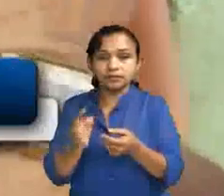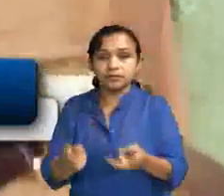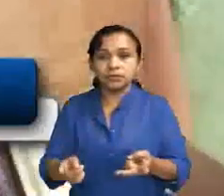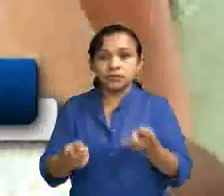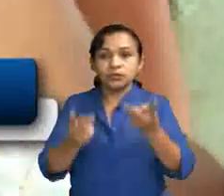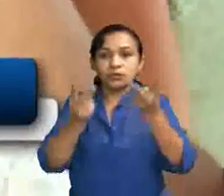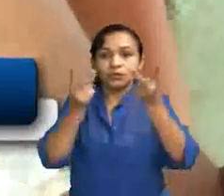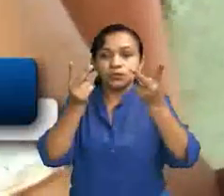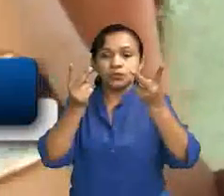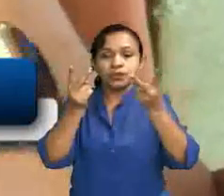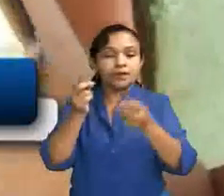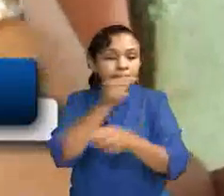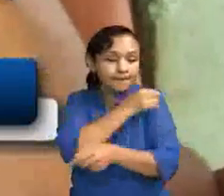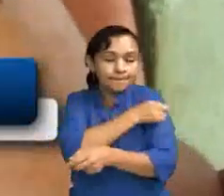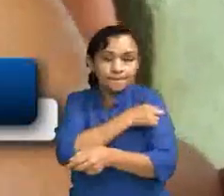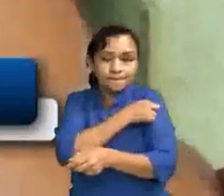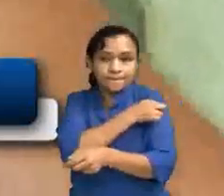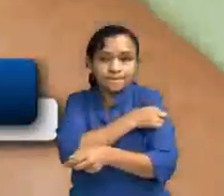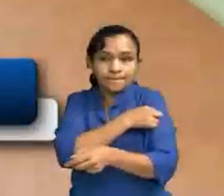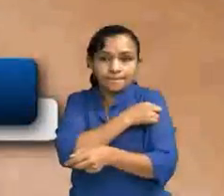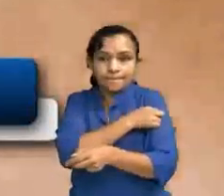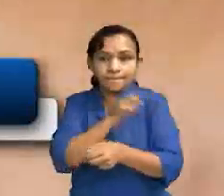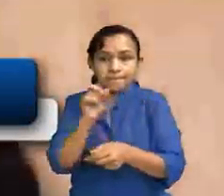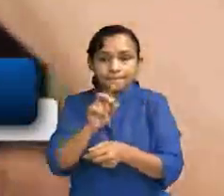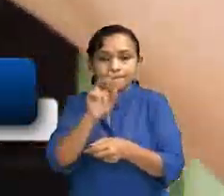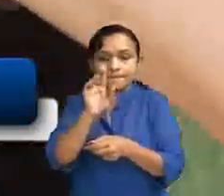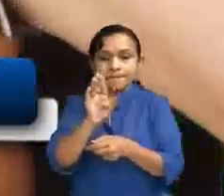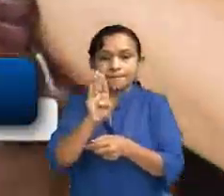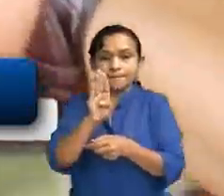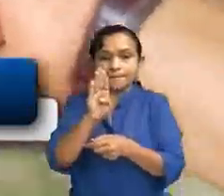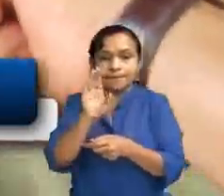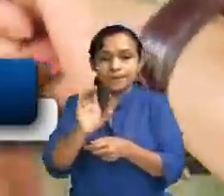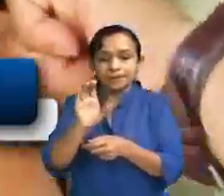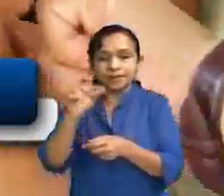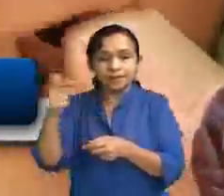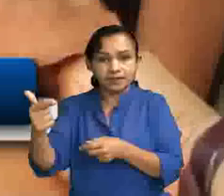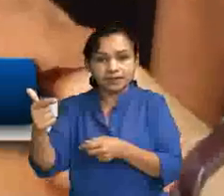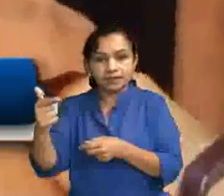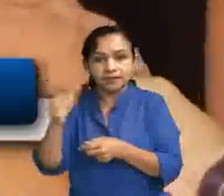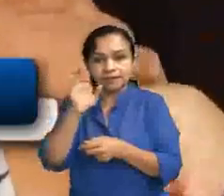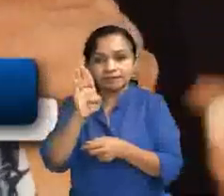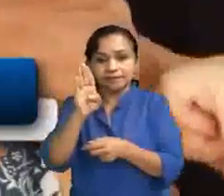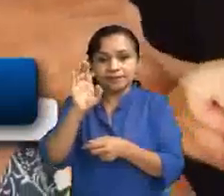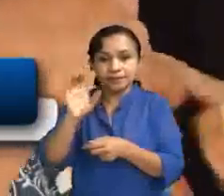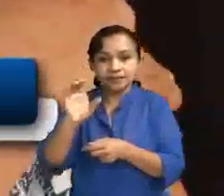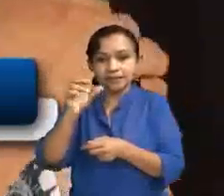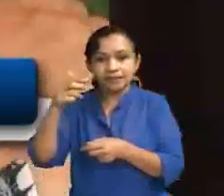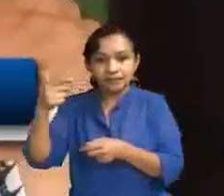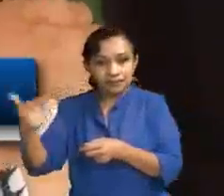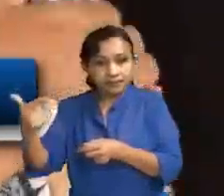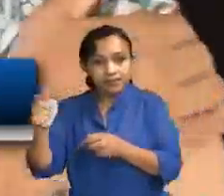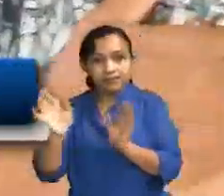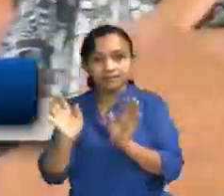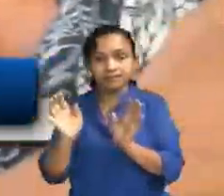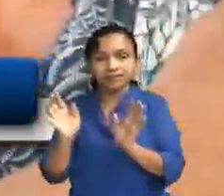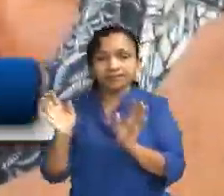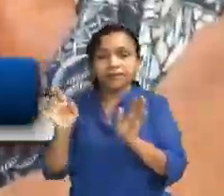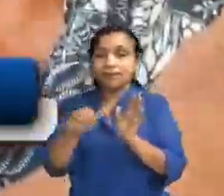No, la vacuna que deja la marca es la de sarampión. Es la BCG. La BCG. Sí. Ah, ok, yo pensaba, estamos equivocados. Ahora, por ejemplo,